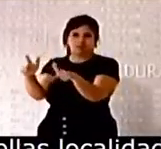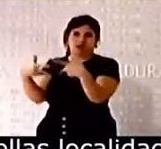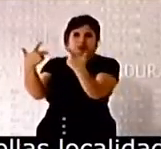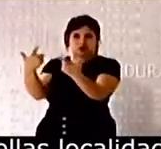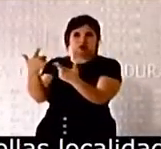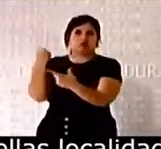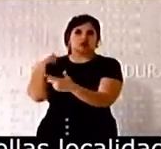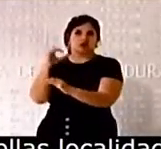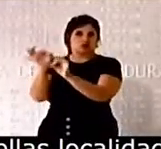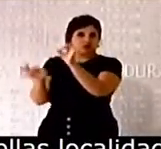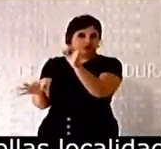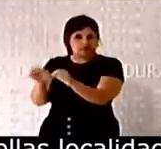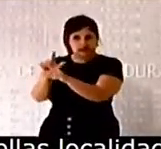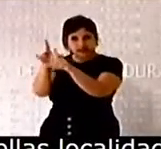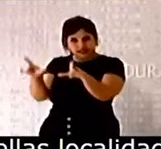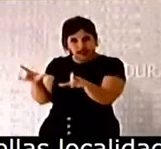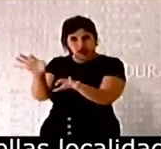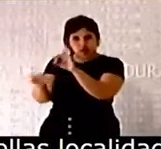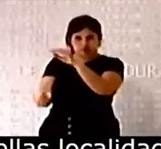Gobierno se envían a la Sala,